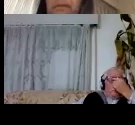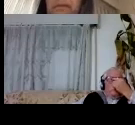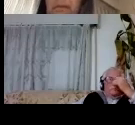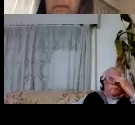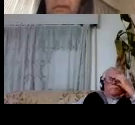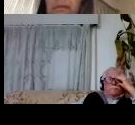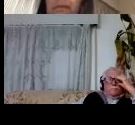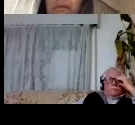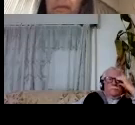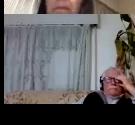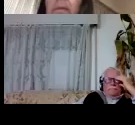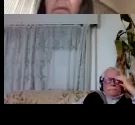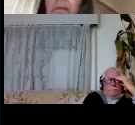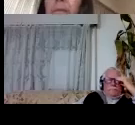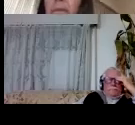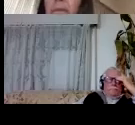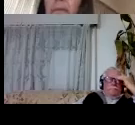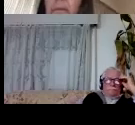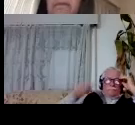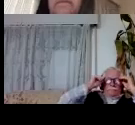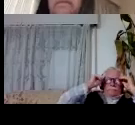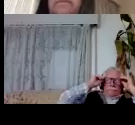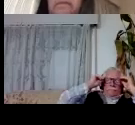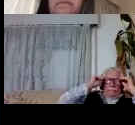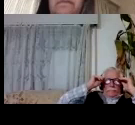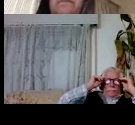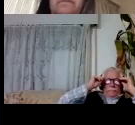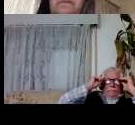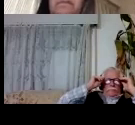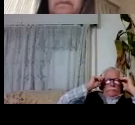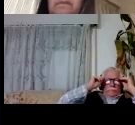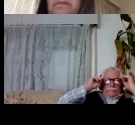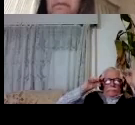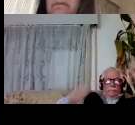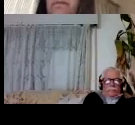Esta es en la lista de 195 aves que vimos allá en Colombia.